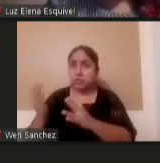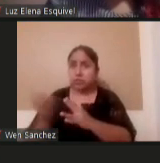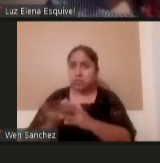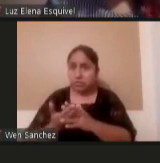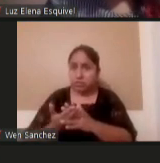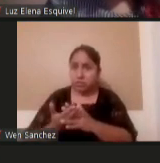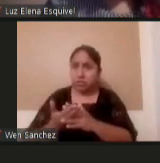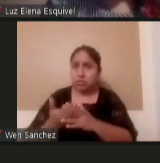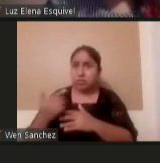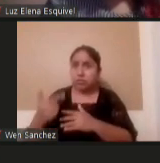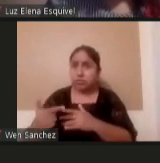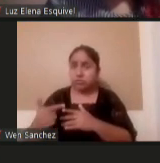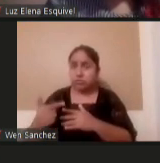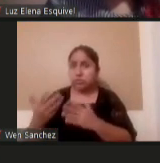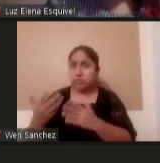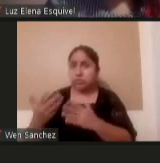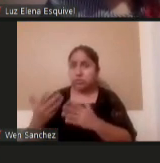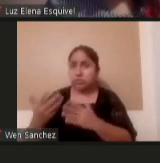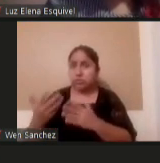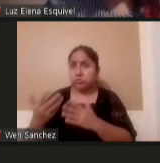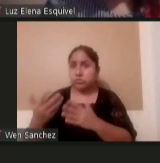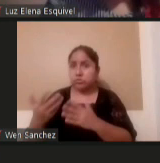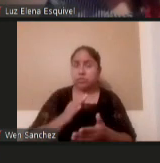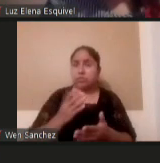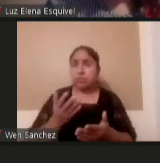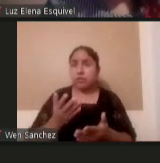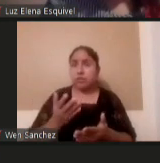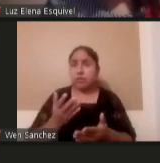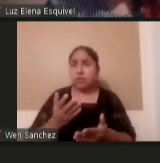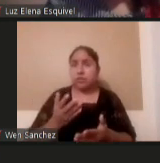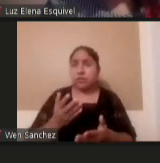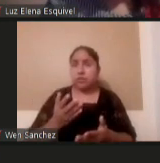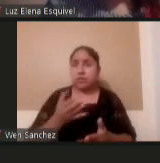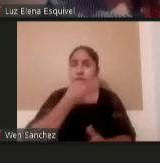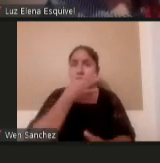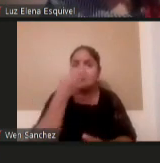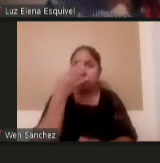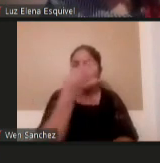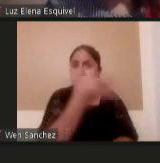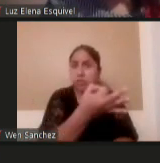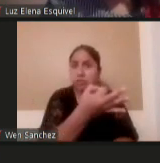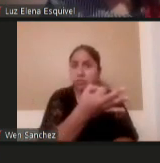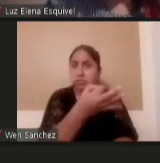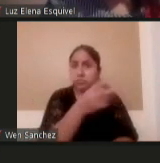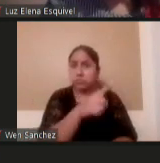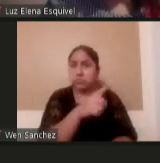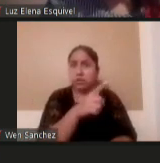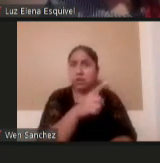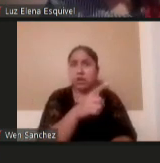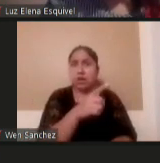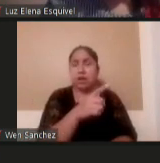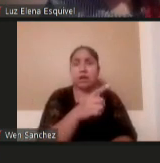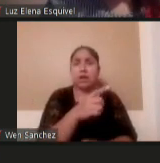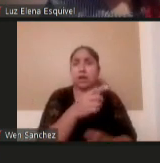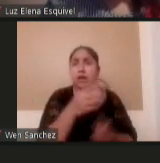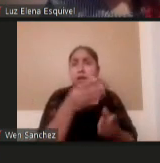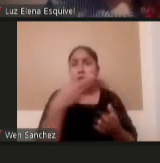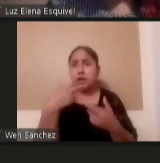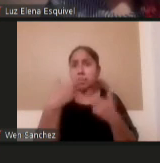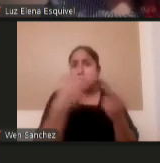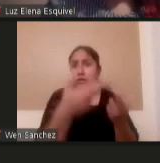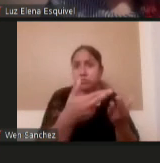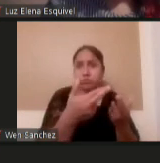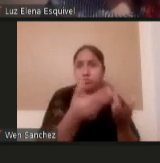más trámite que el de notificar el auto por el que se revoca la presente autorización, o bien, en caso de que no se haya transmitido